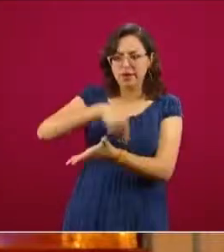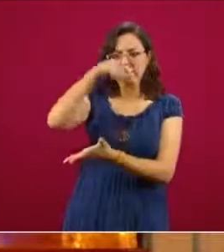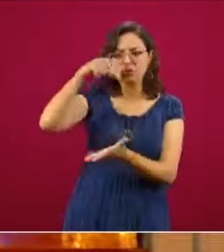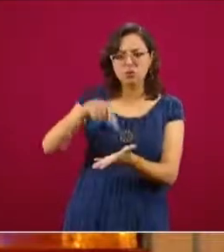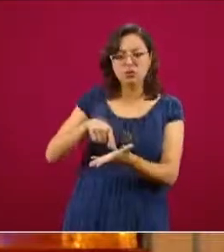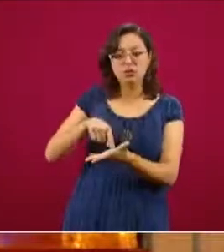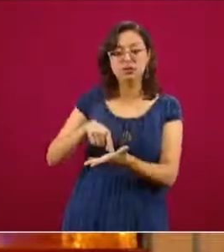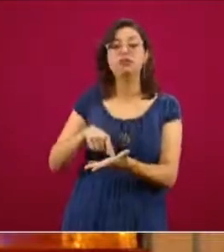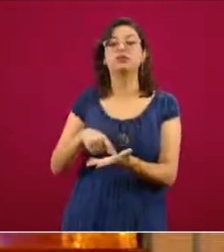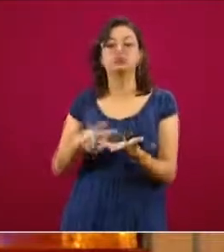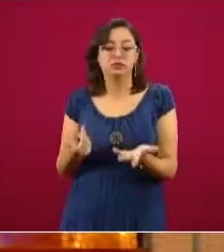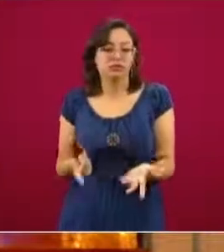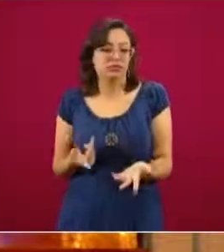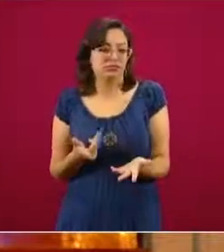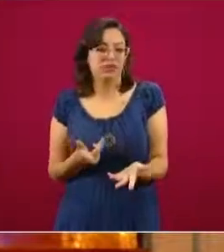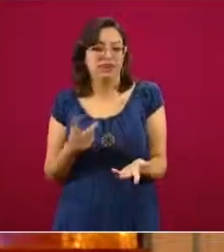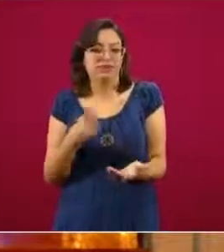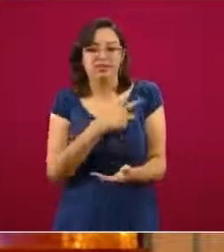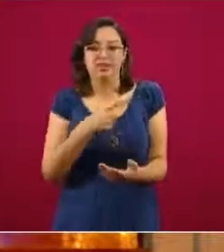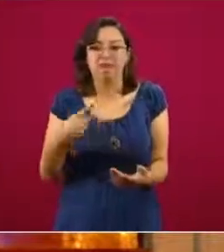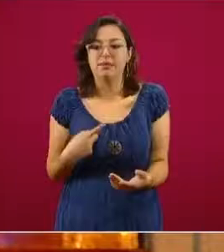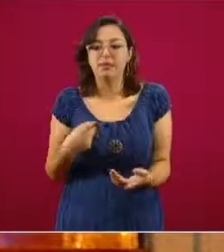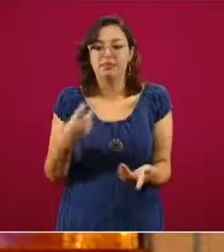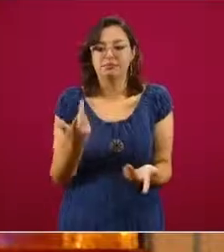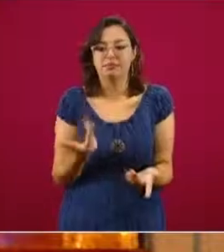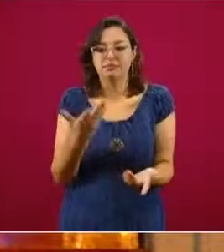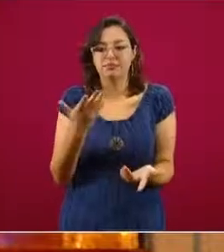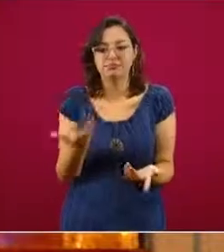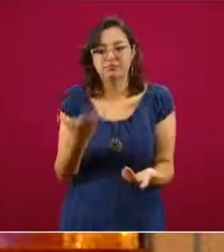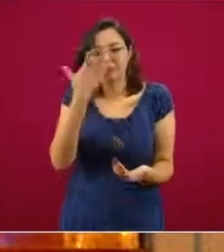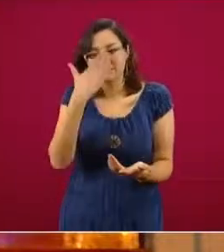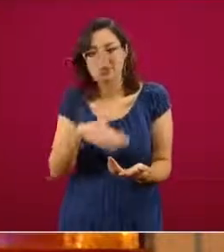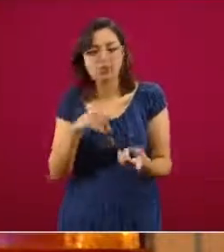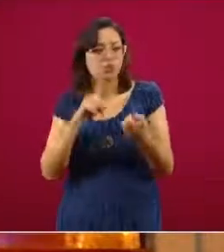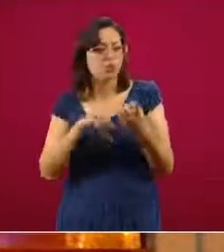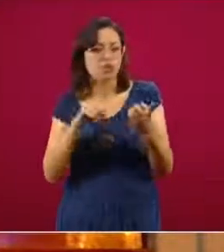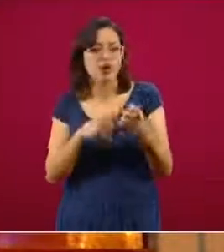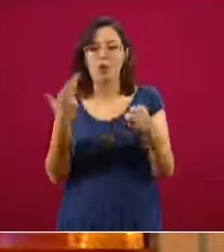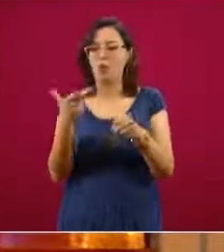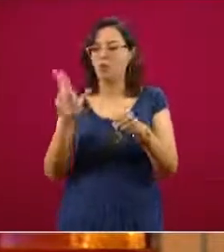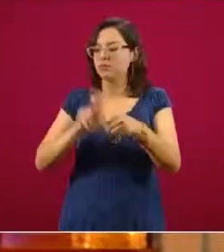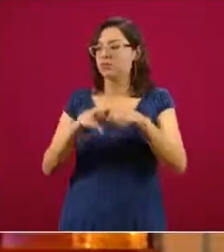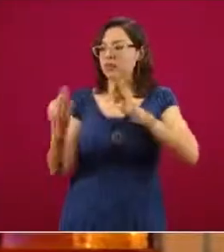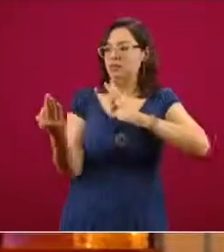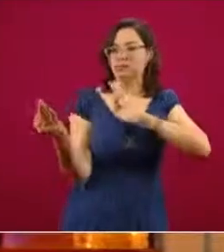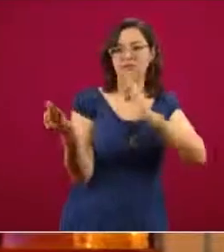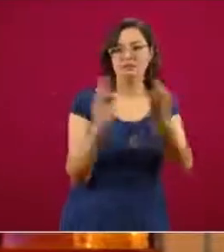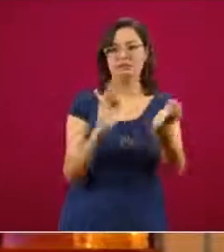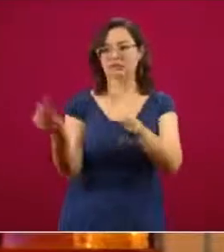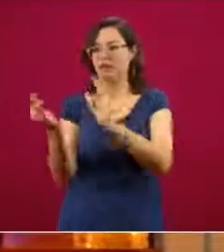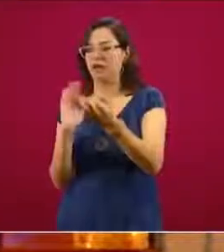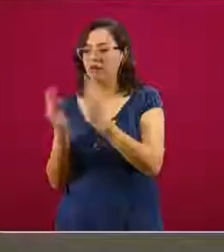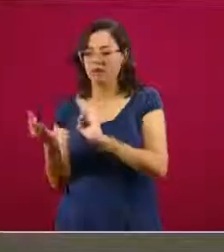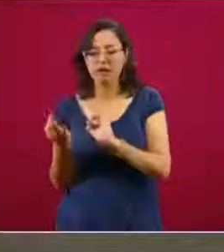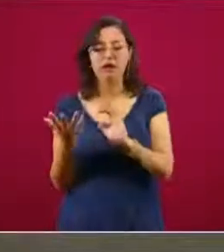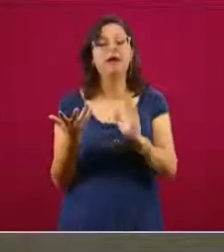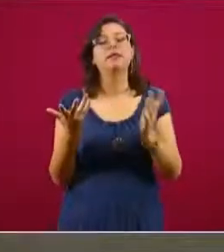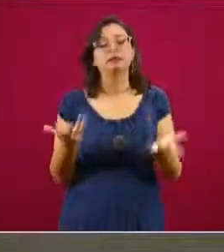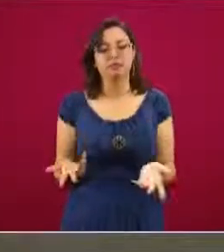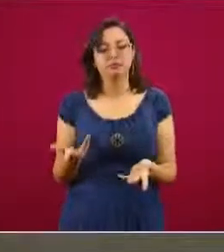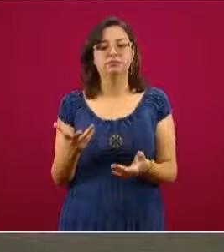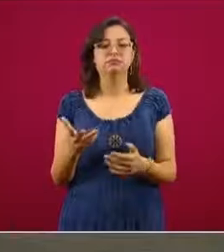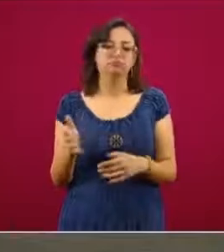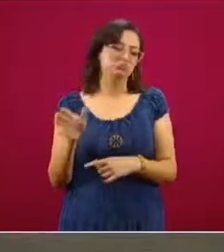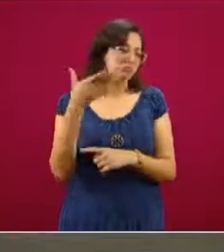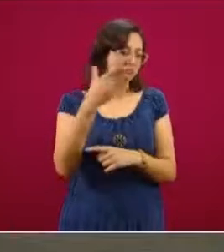de las determinaciones, donde esté determina también pues procurando que sea al hospital que esté más cerca y entonces llega al